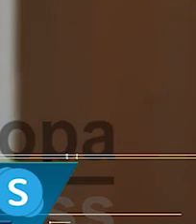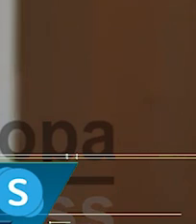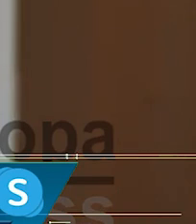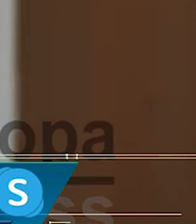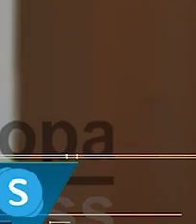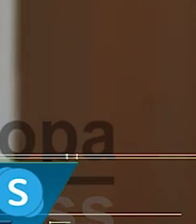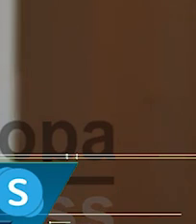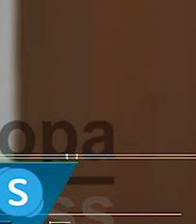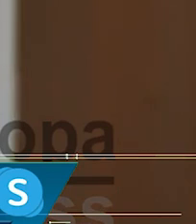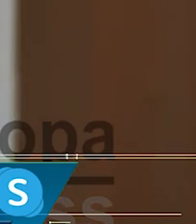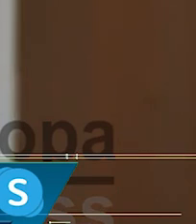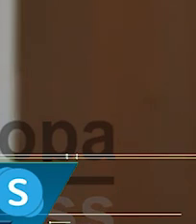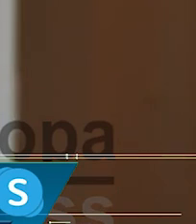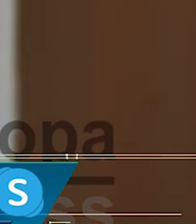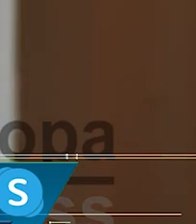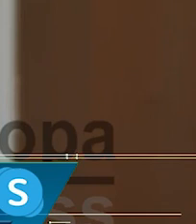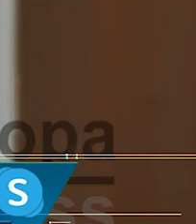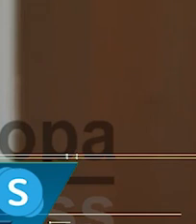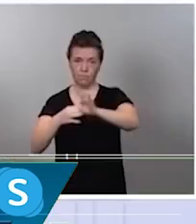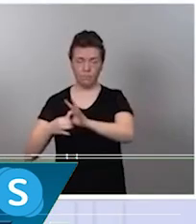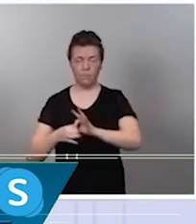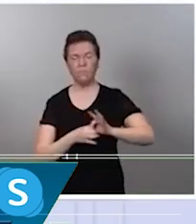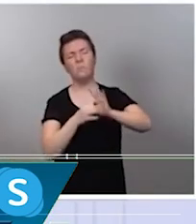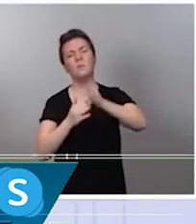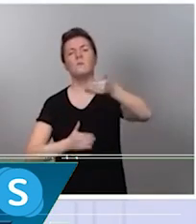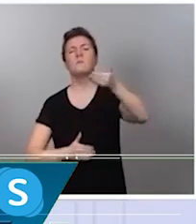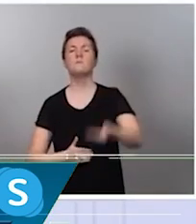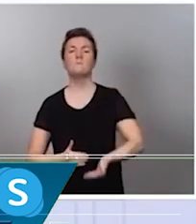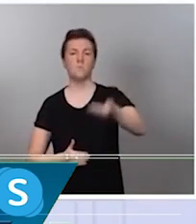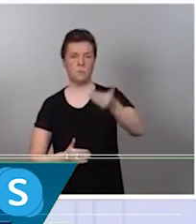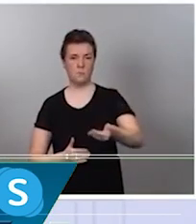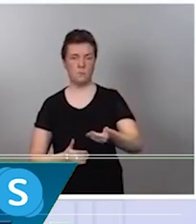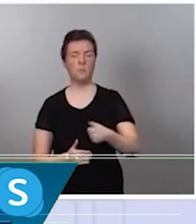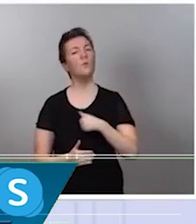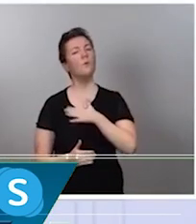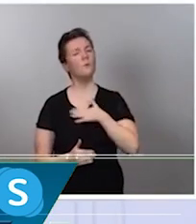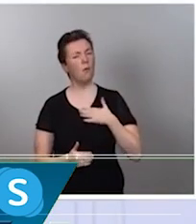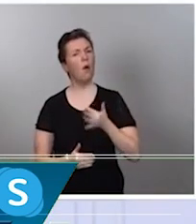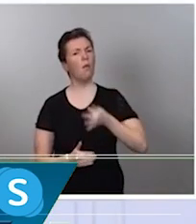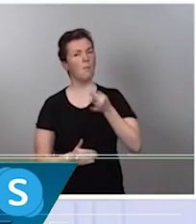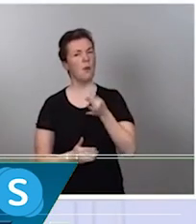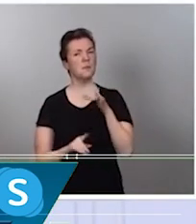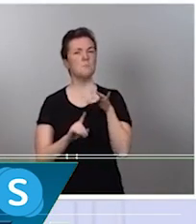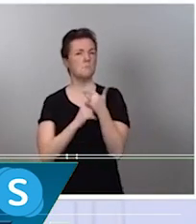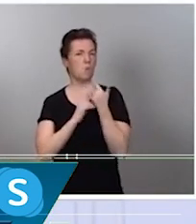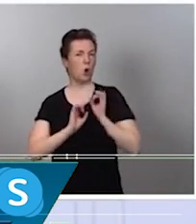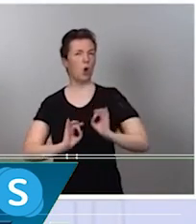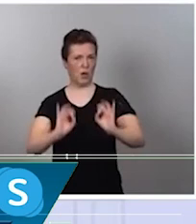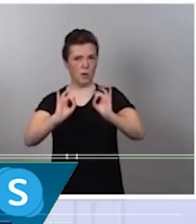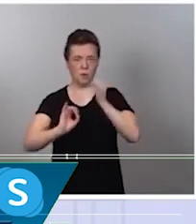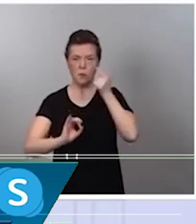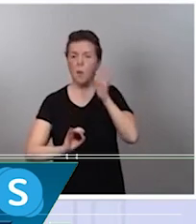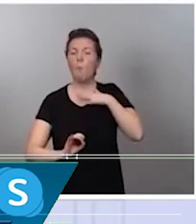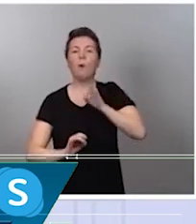país en fin hay que tenerla muy dura muy dura la cara y ir repasando no repasando un poco